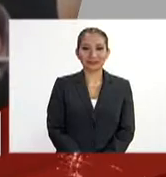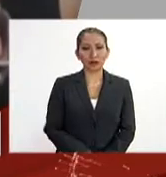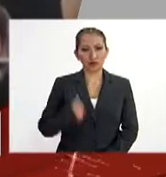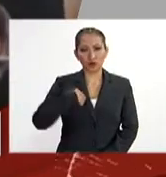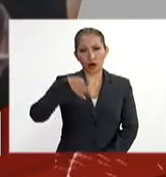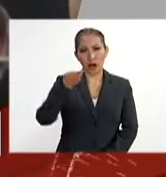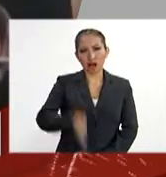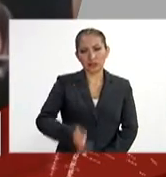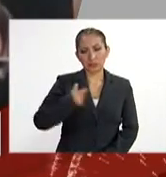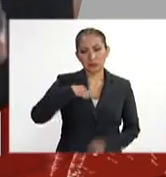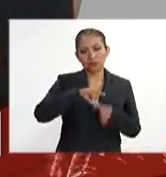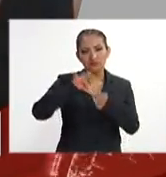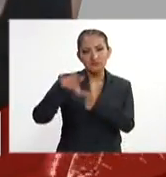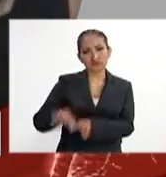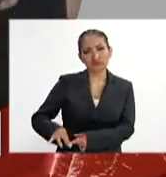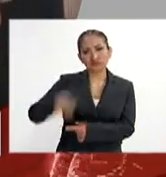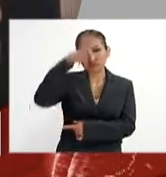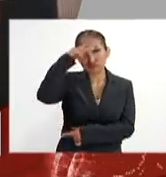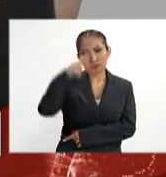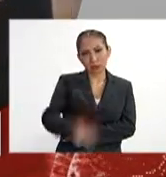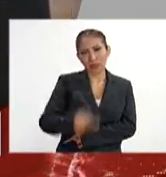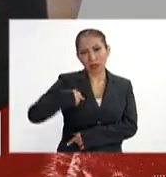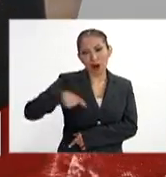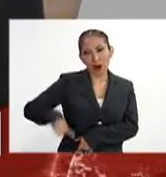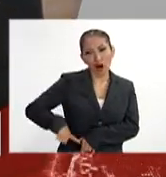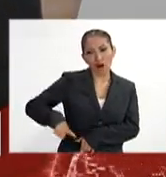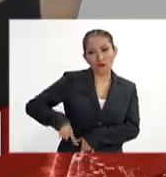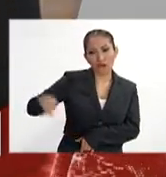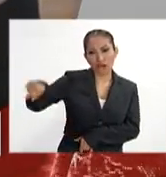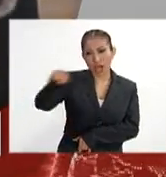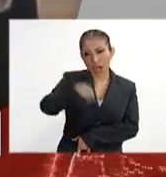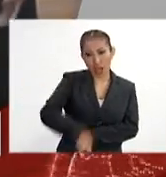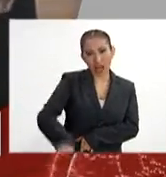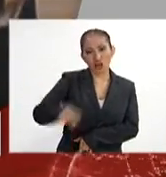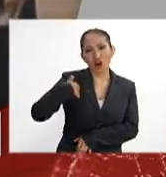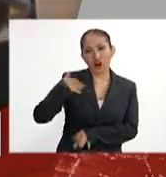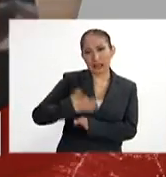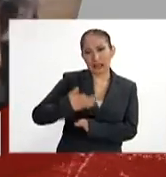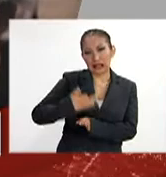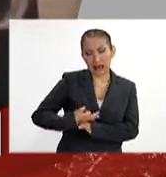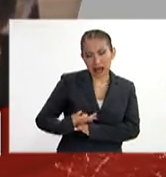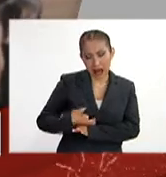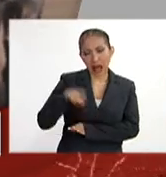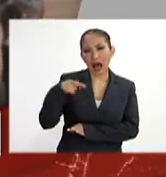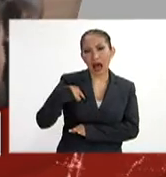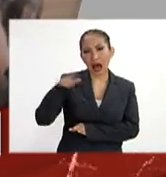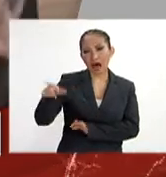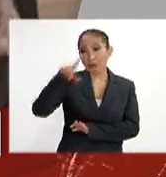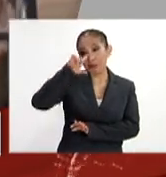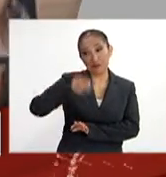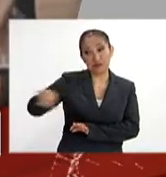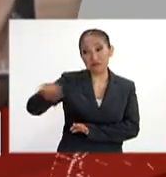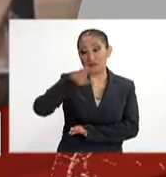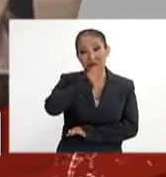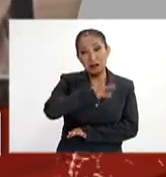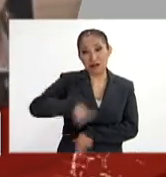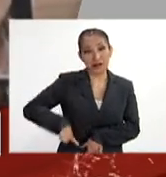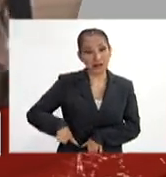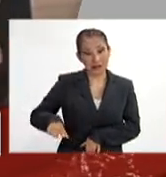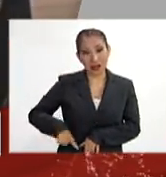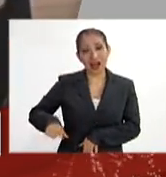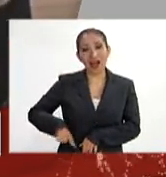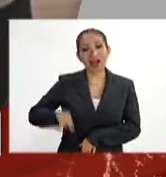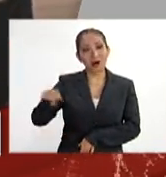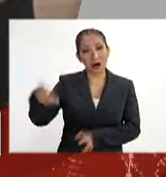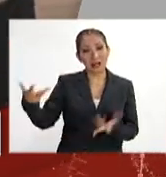Acepto la extradición que el gobierno de la administración actual, gobierno fallido por cierto,